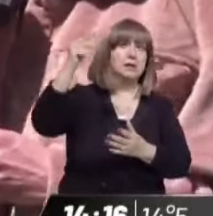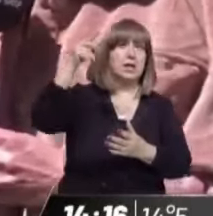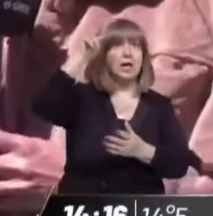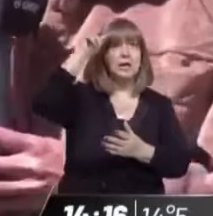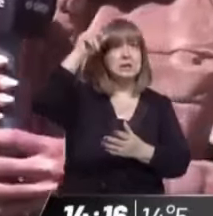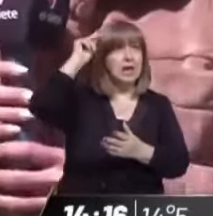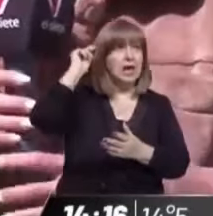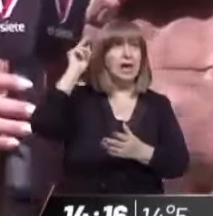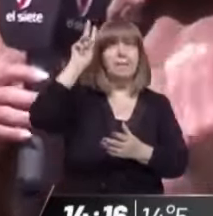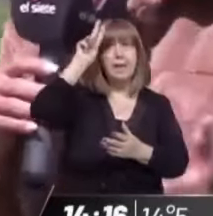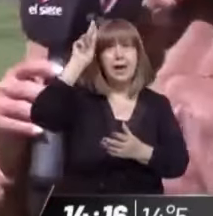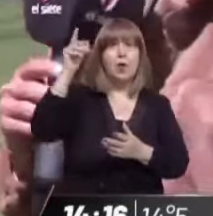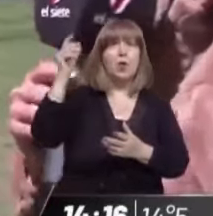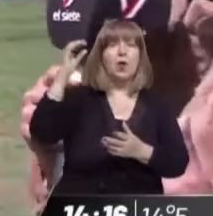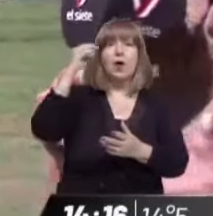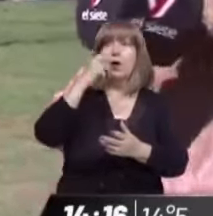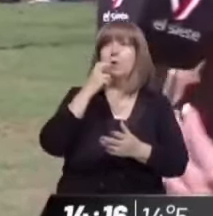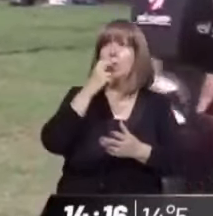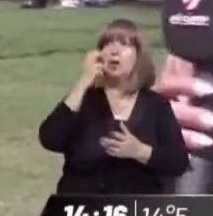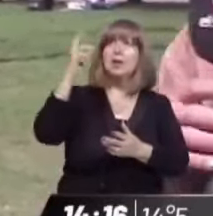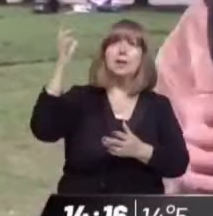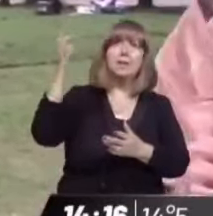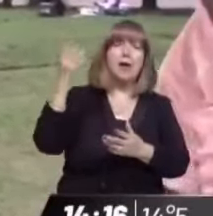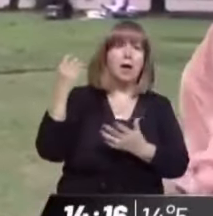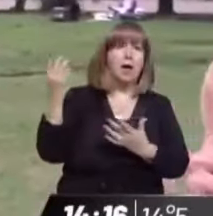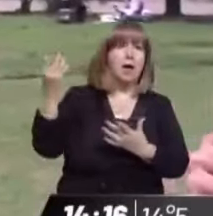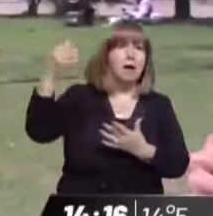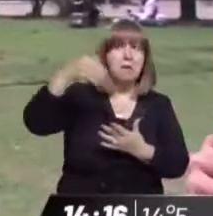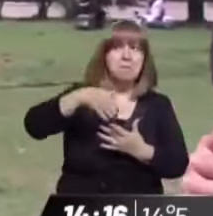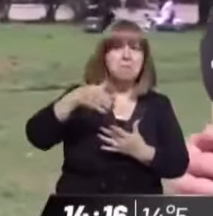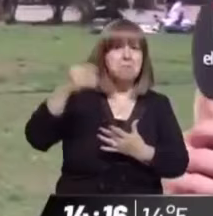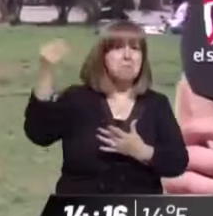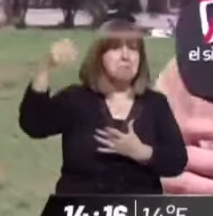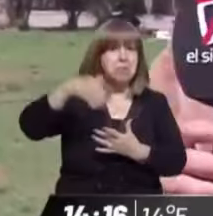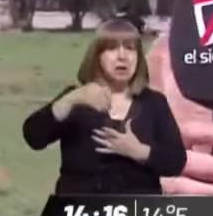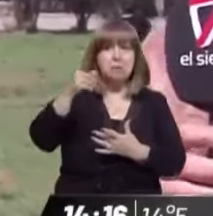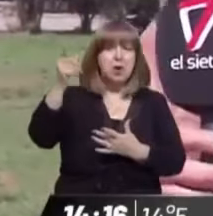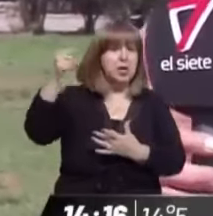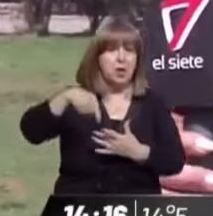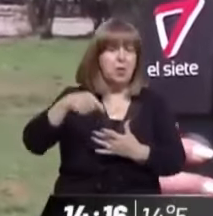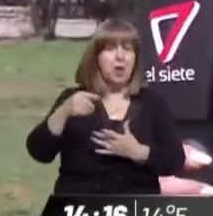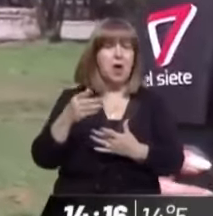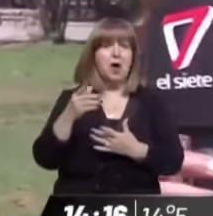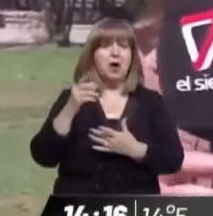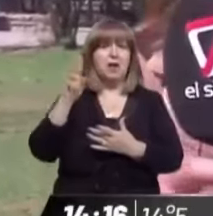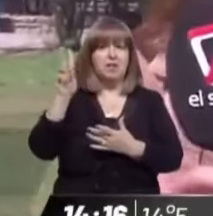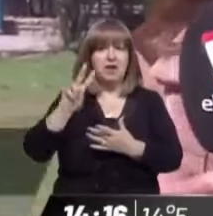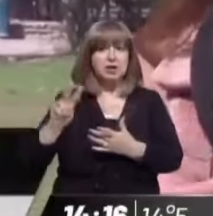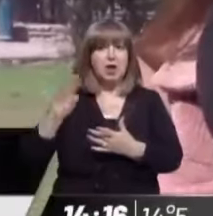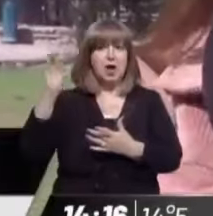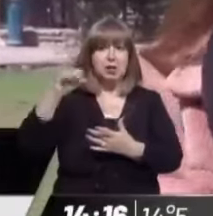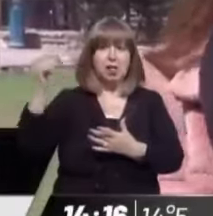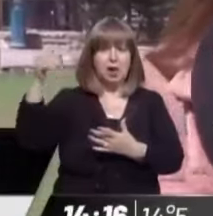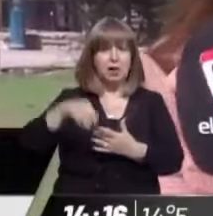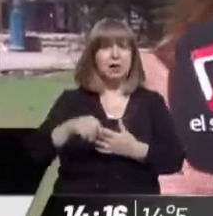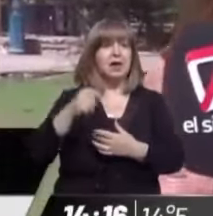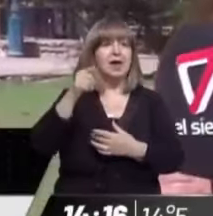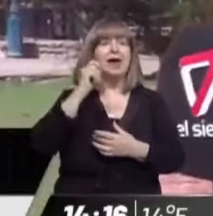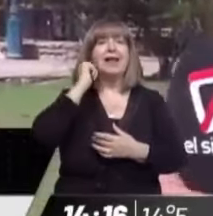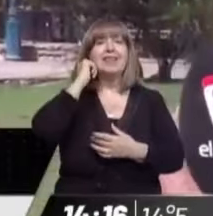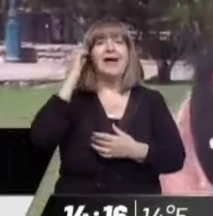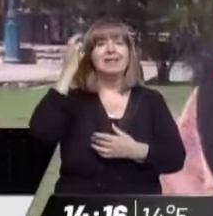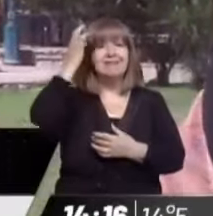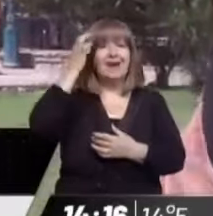a preguntarle a él qué opina de nuestro sistema, por qué no estudia en su país. Pablo tiene 30 años, está en primer año